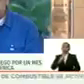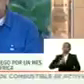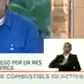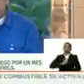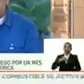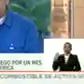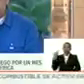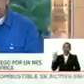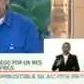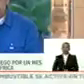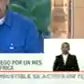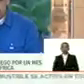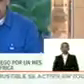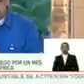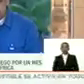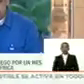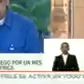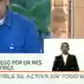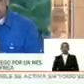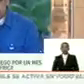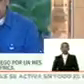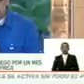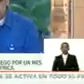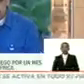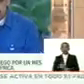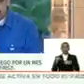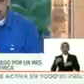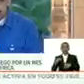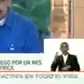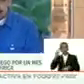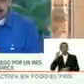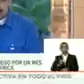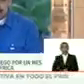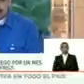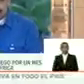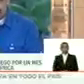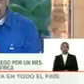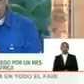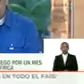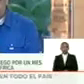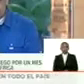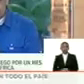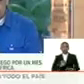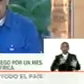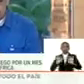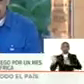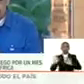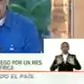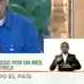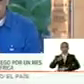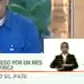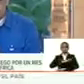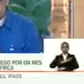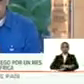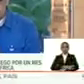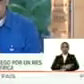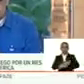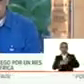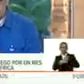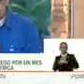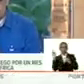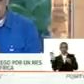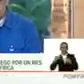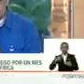vamos y que en estos días prepararán acciones armadas y